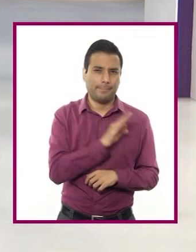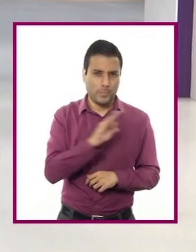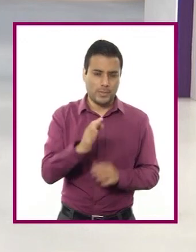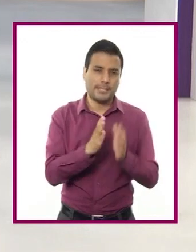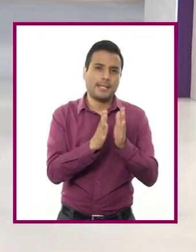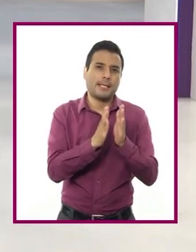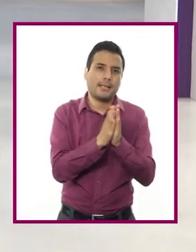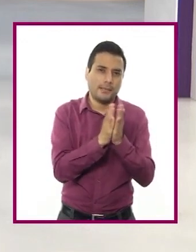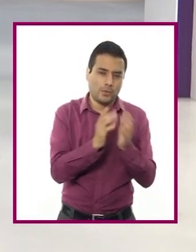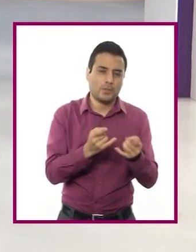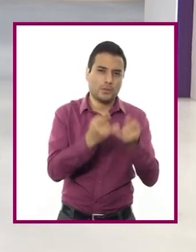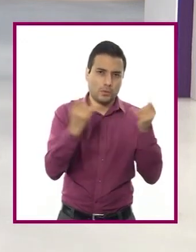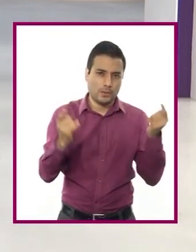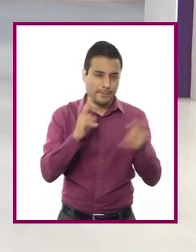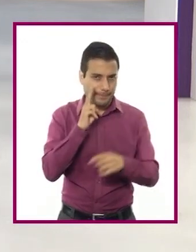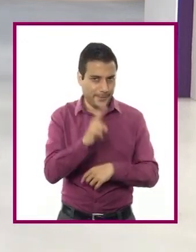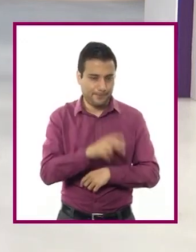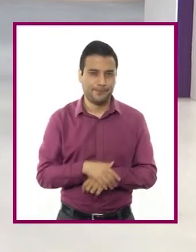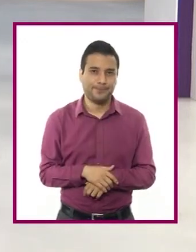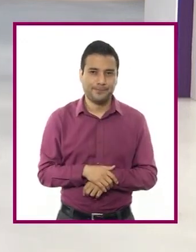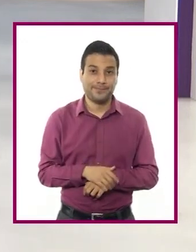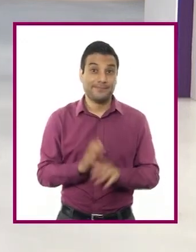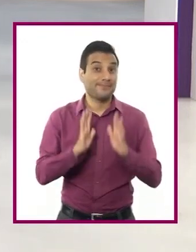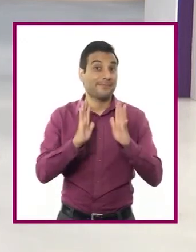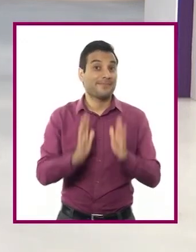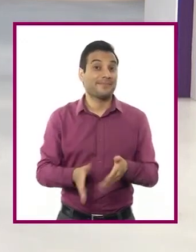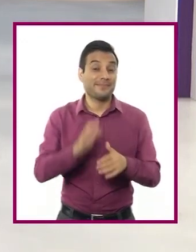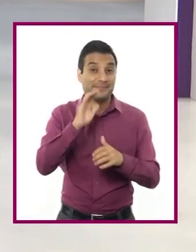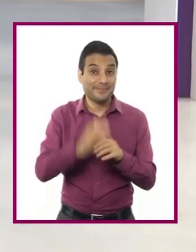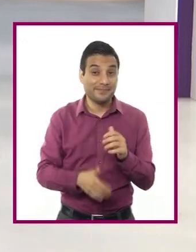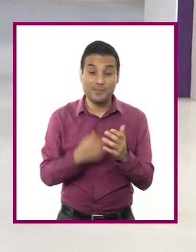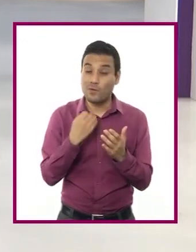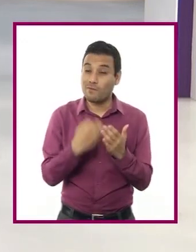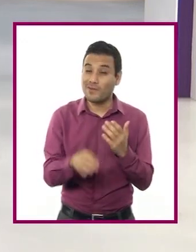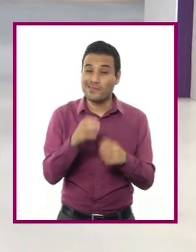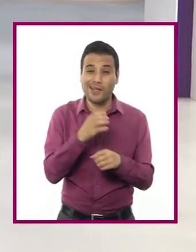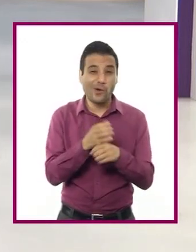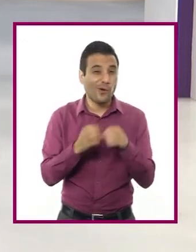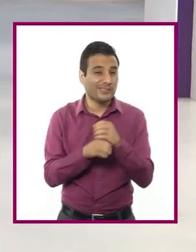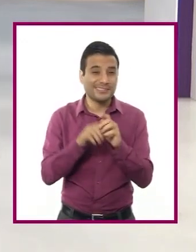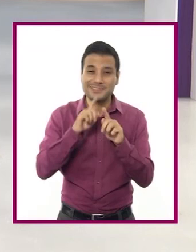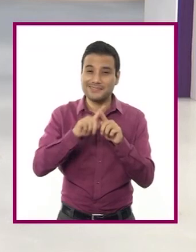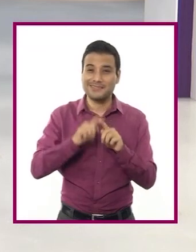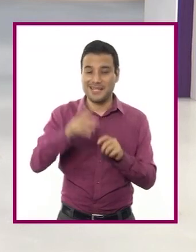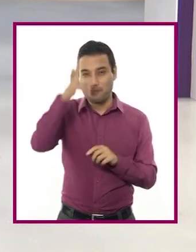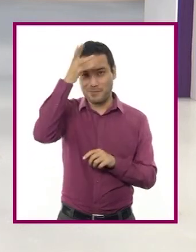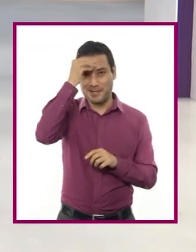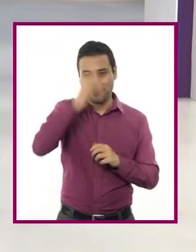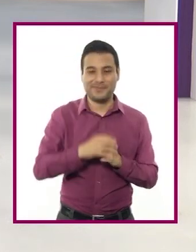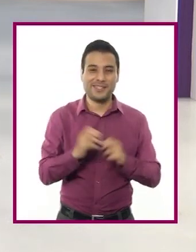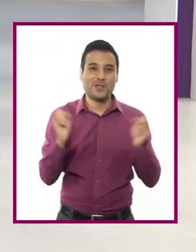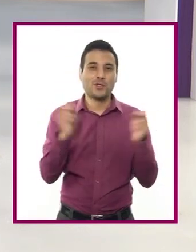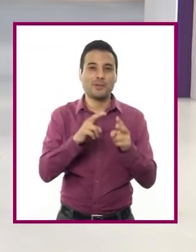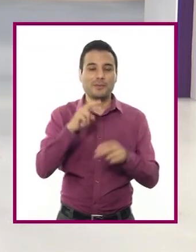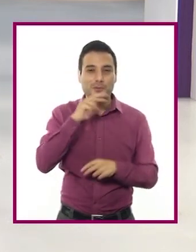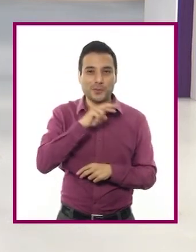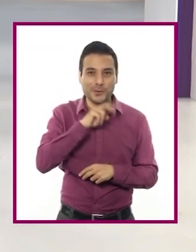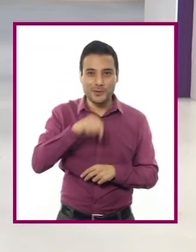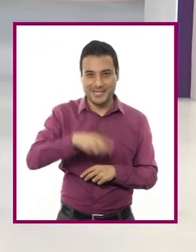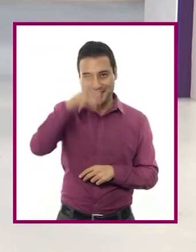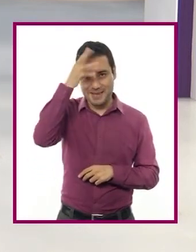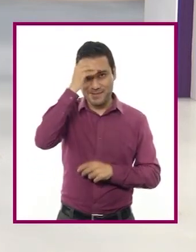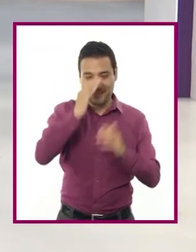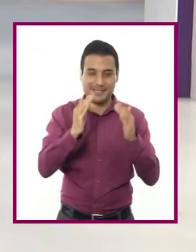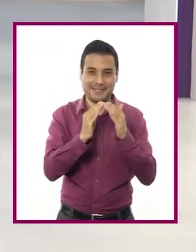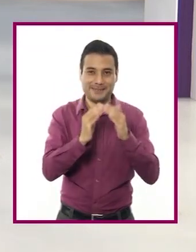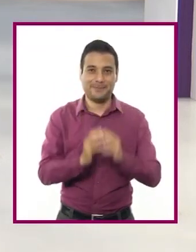texto de historia. Listo, terminamos, pero aún nos queda mucho por explorar y descubrir. Así que nos vemos pronto aquí en Aprende